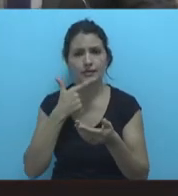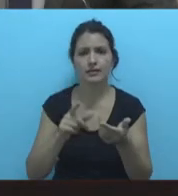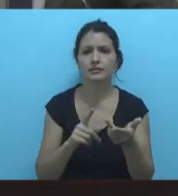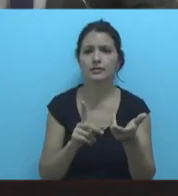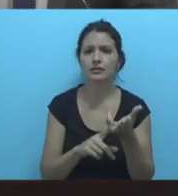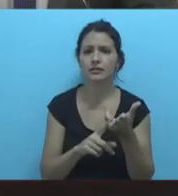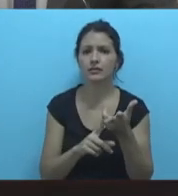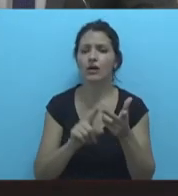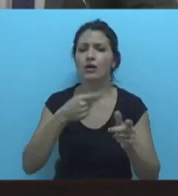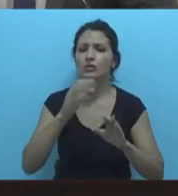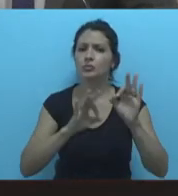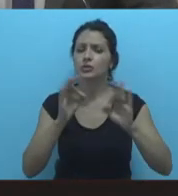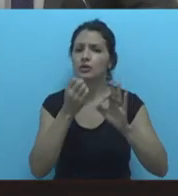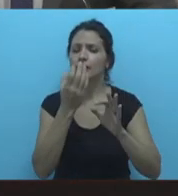declaración